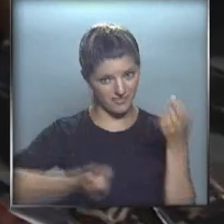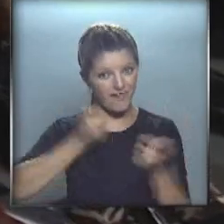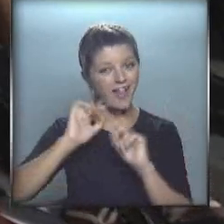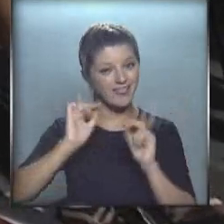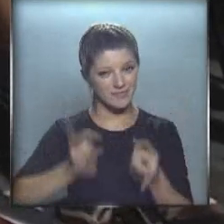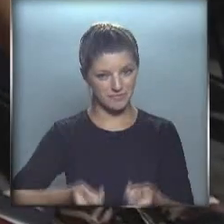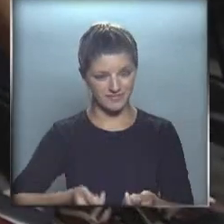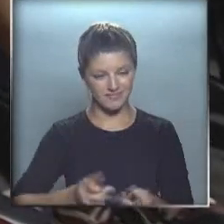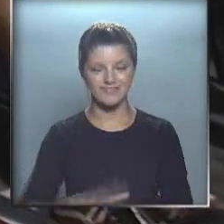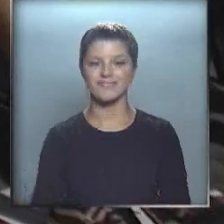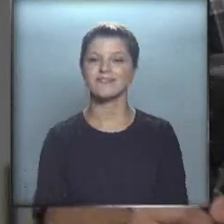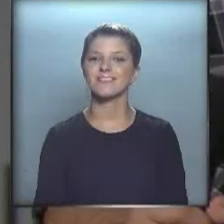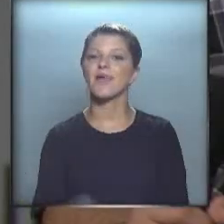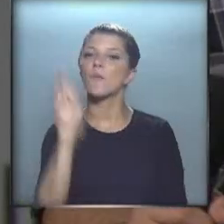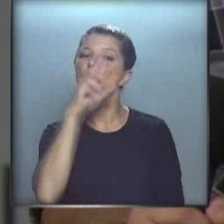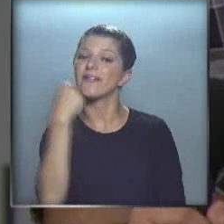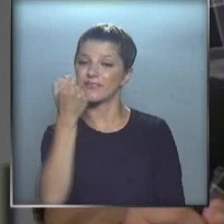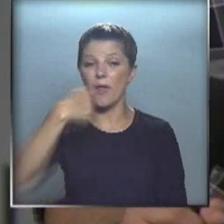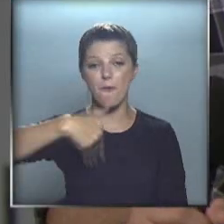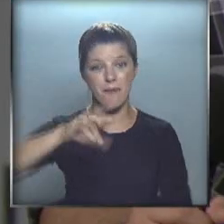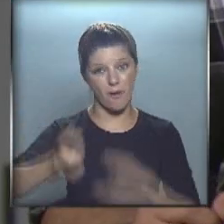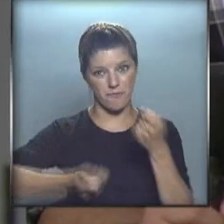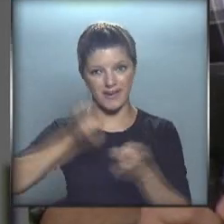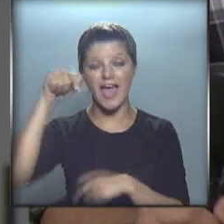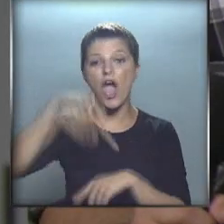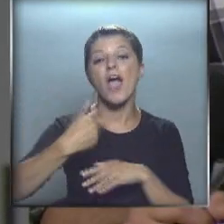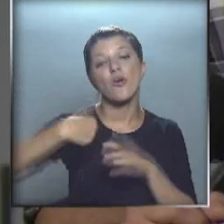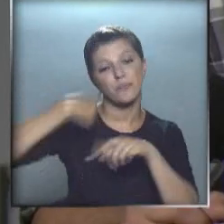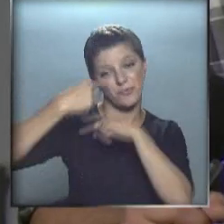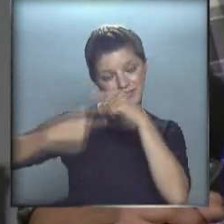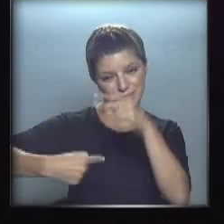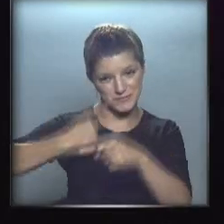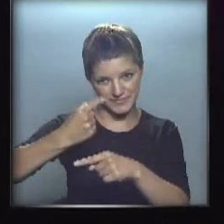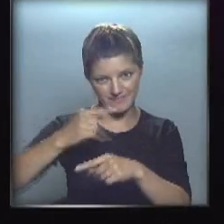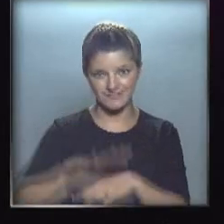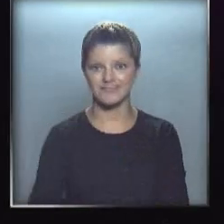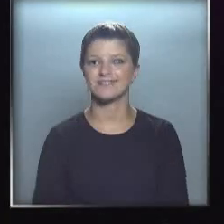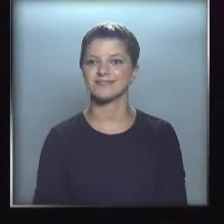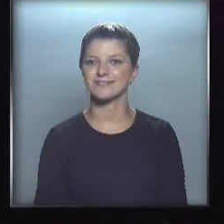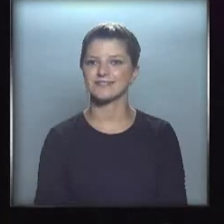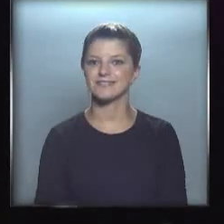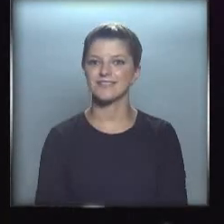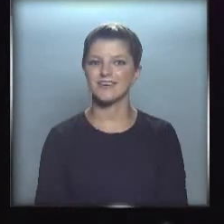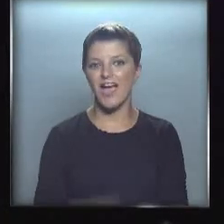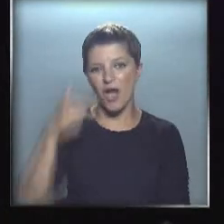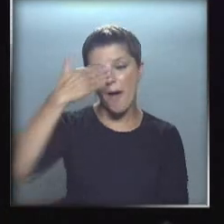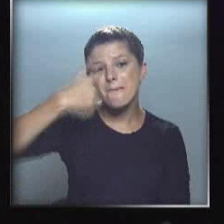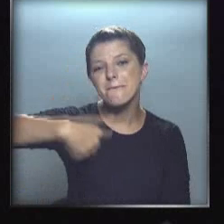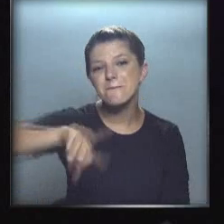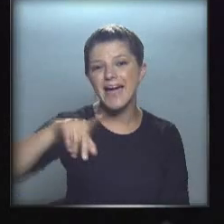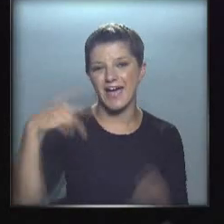Hay presentación artística de los chicos de Señales en el próximo bloque. No queda tiempo, qué lástima. No, en un ratito van a estar tocando los